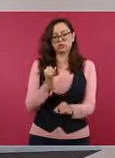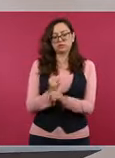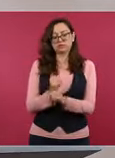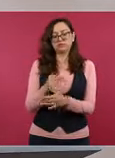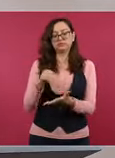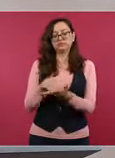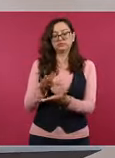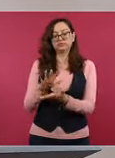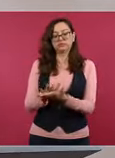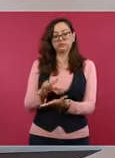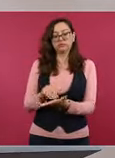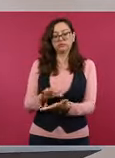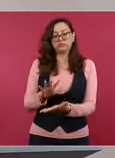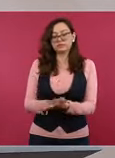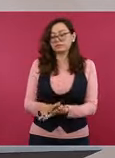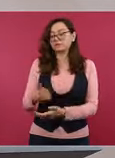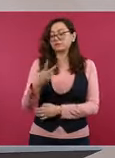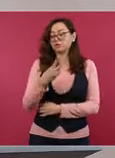esos registros son